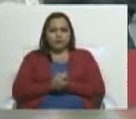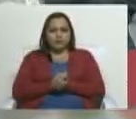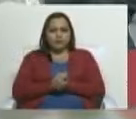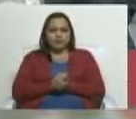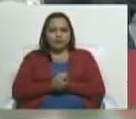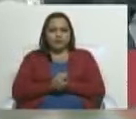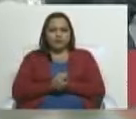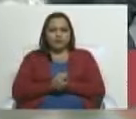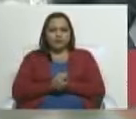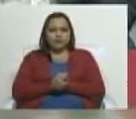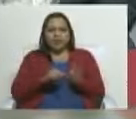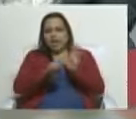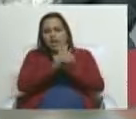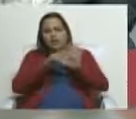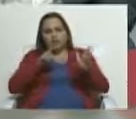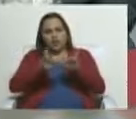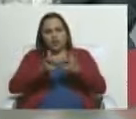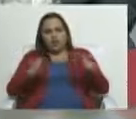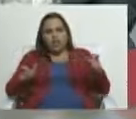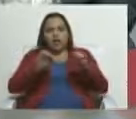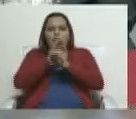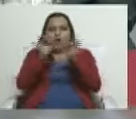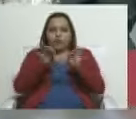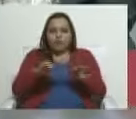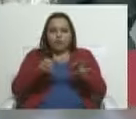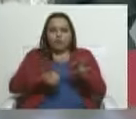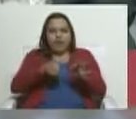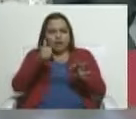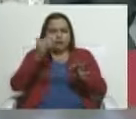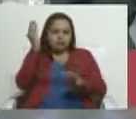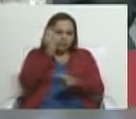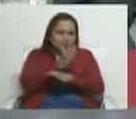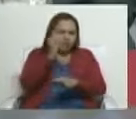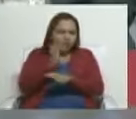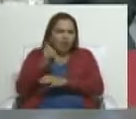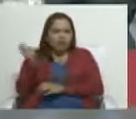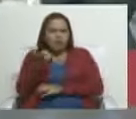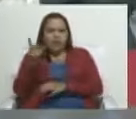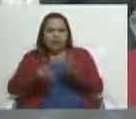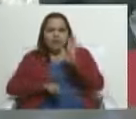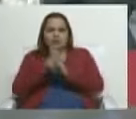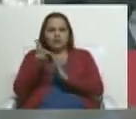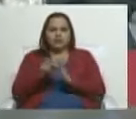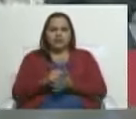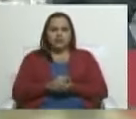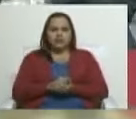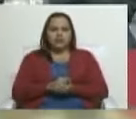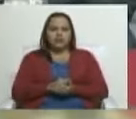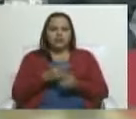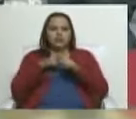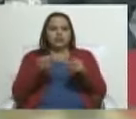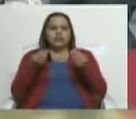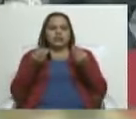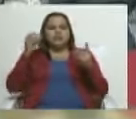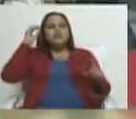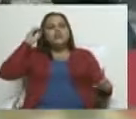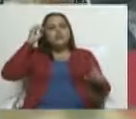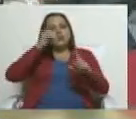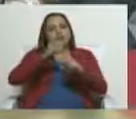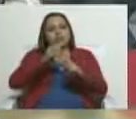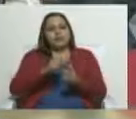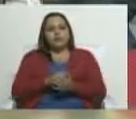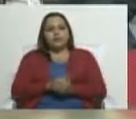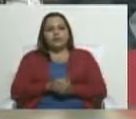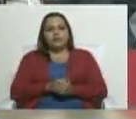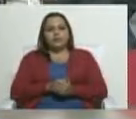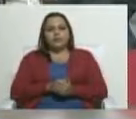disposiciones transitorias y con unos mecanismos más punitivos, busca desarrollar eso. Ahora, ¿cuál es el objetivo en este sentido, Boris y amigos